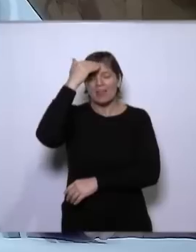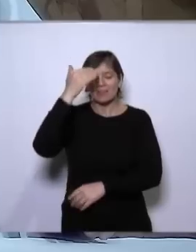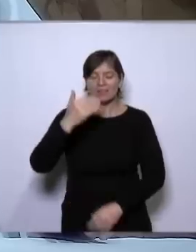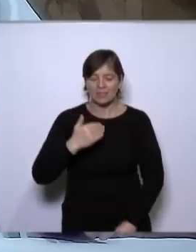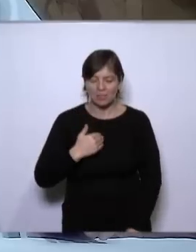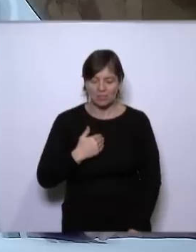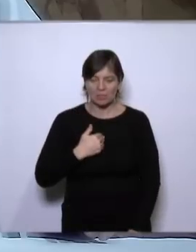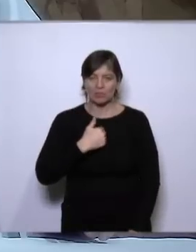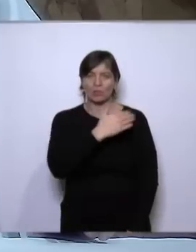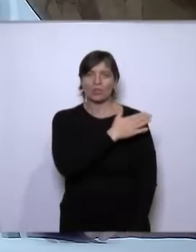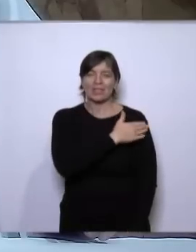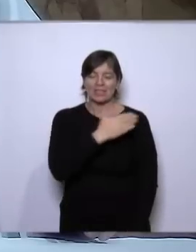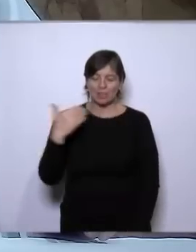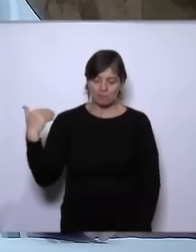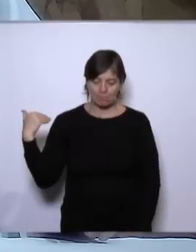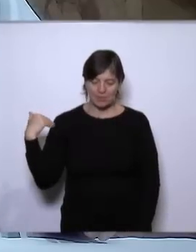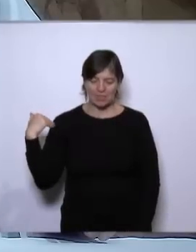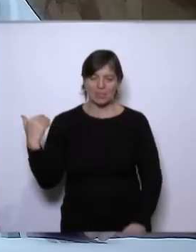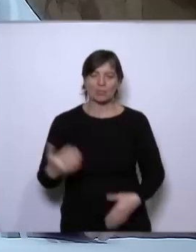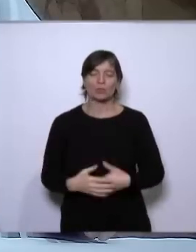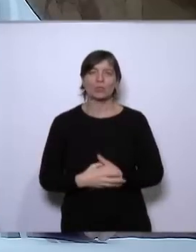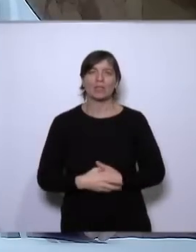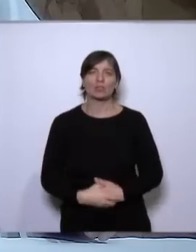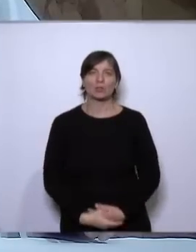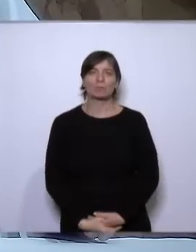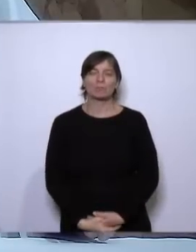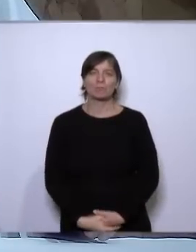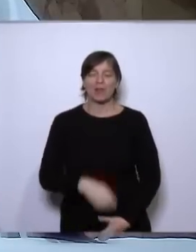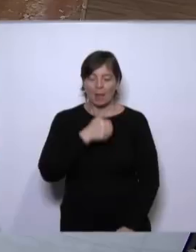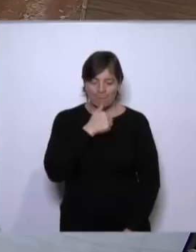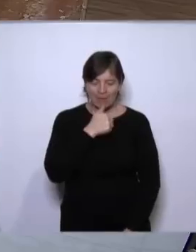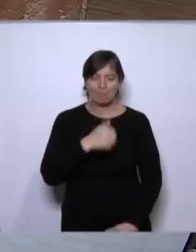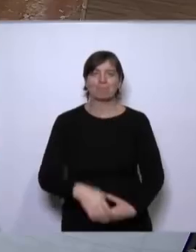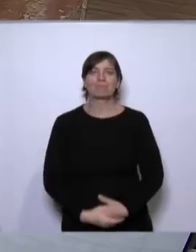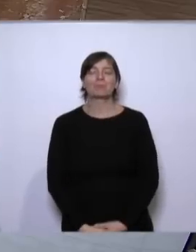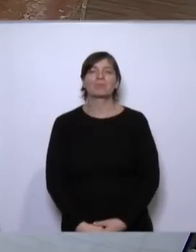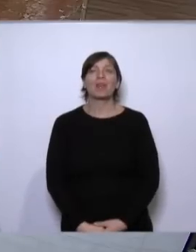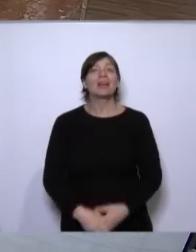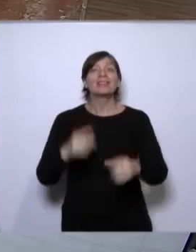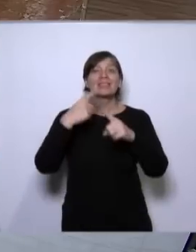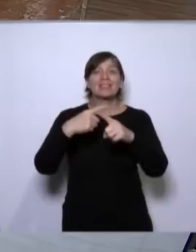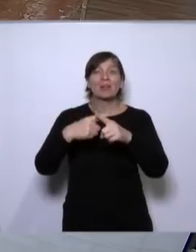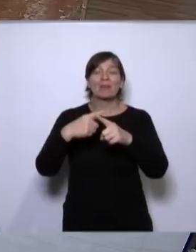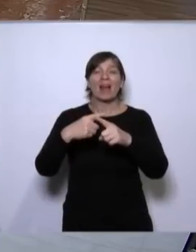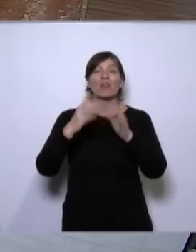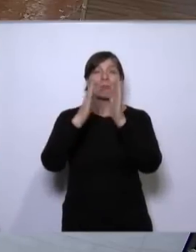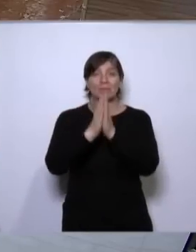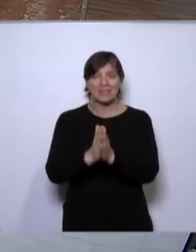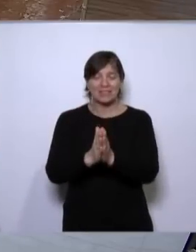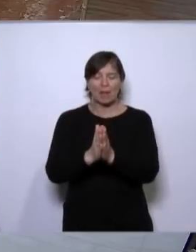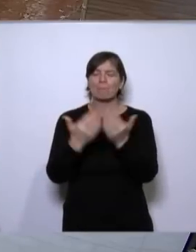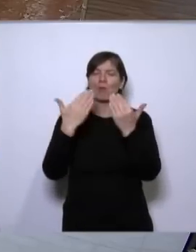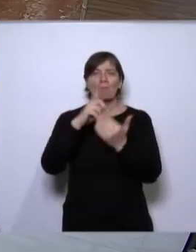Padre, Hijo y Espíritu Santo. Hemos celebrado la Santa